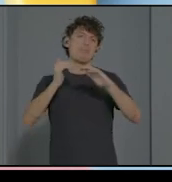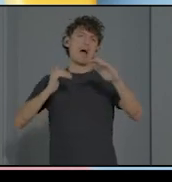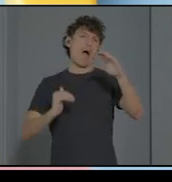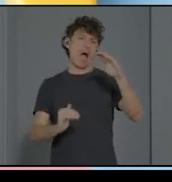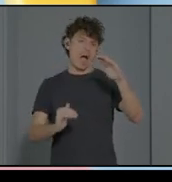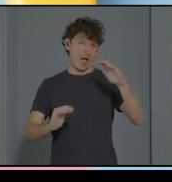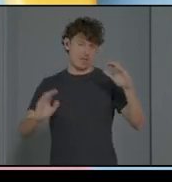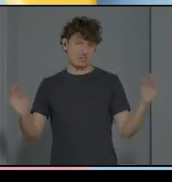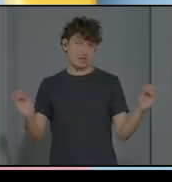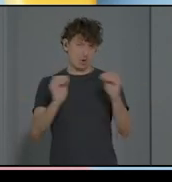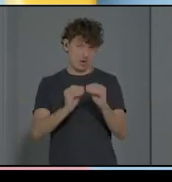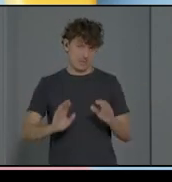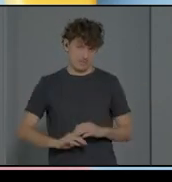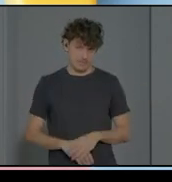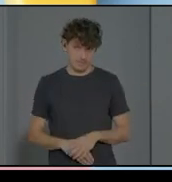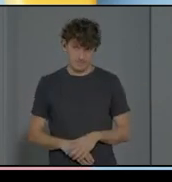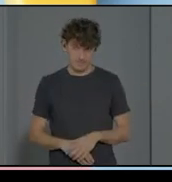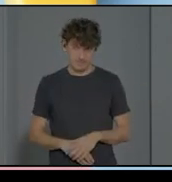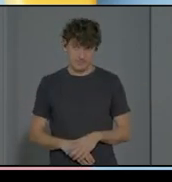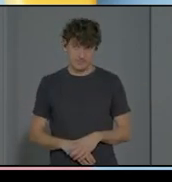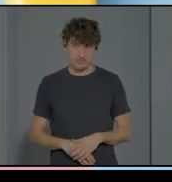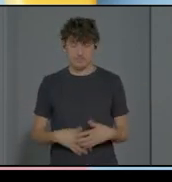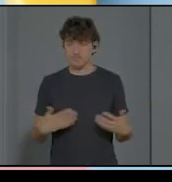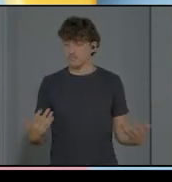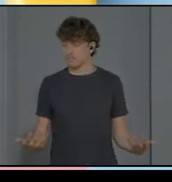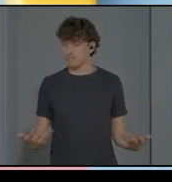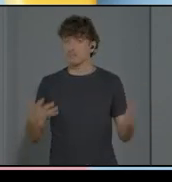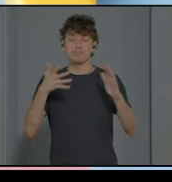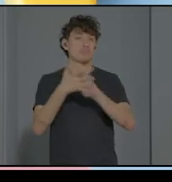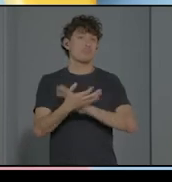Así que fundamentalmente, si tenemos una sincronía alta,